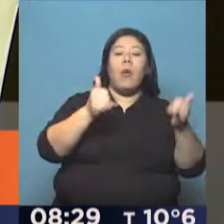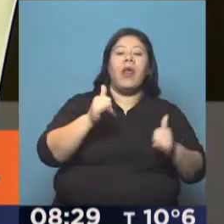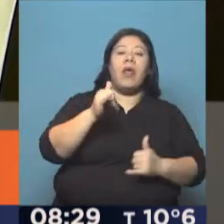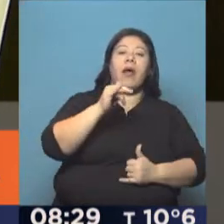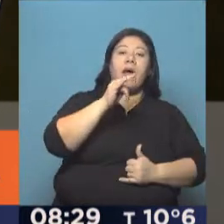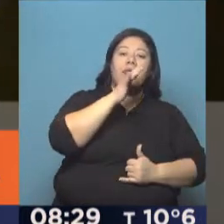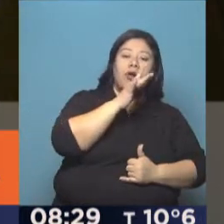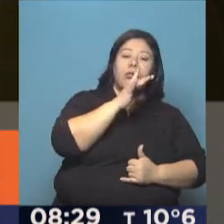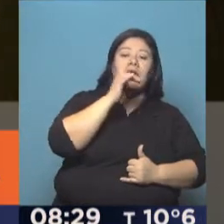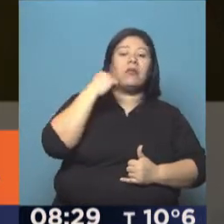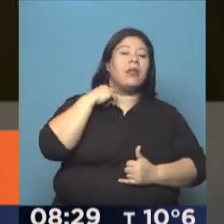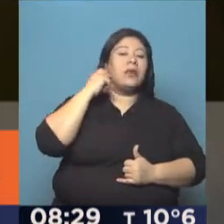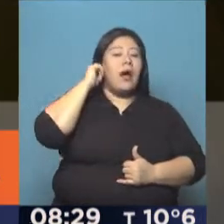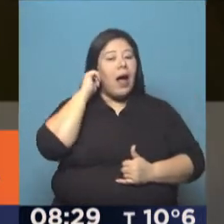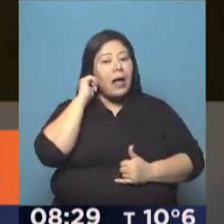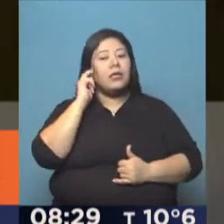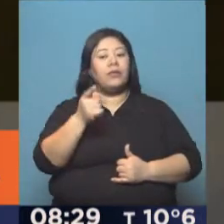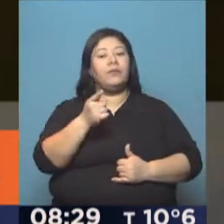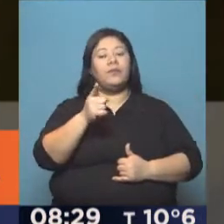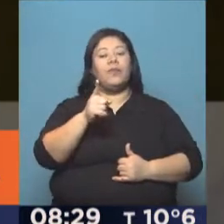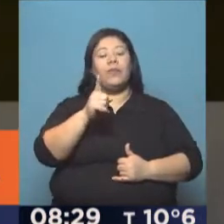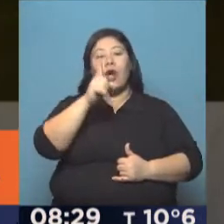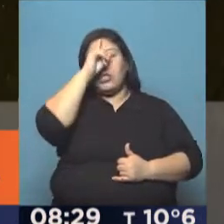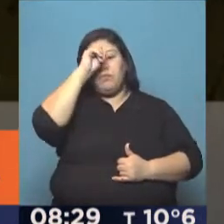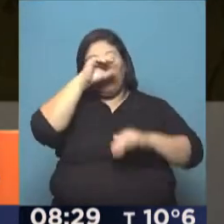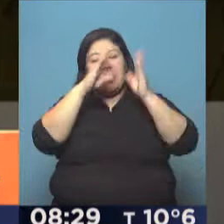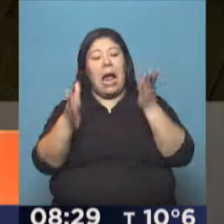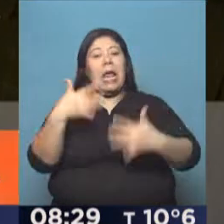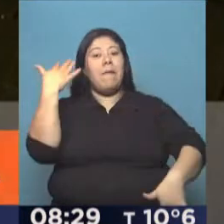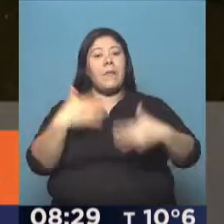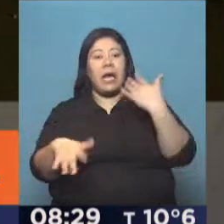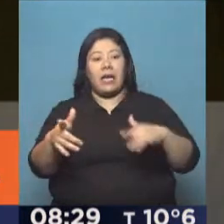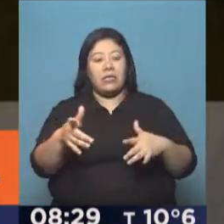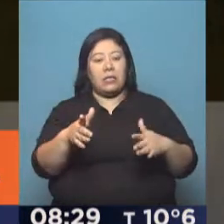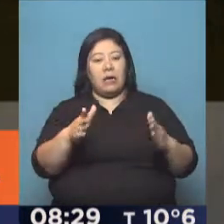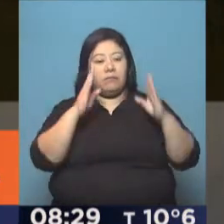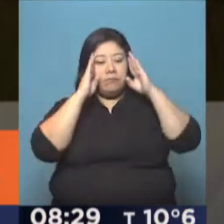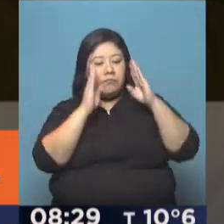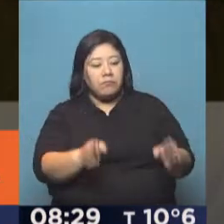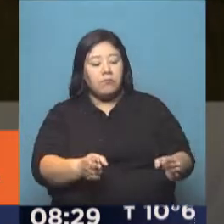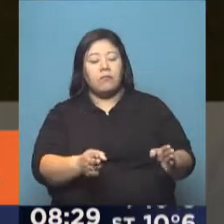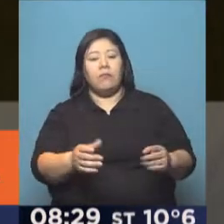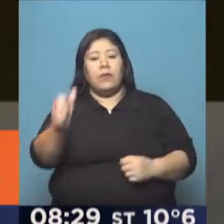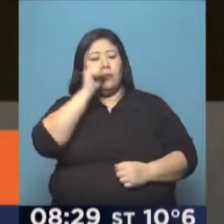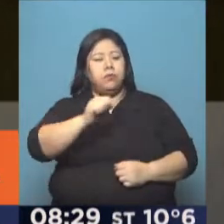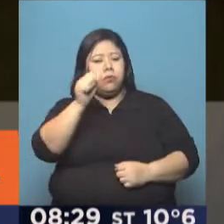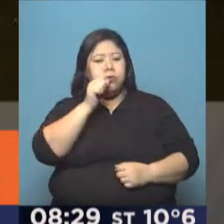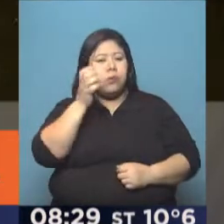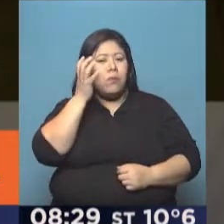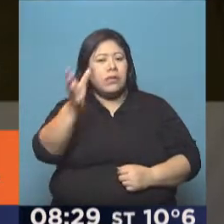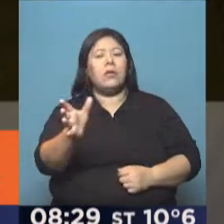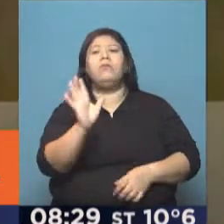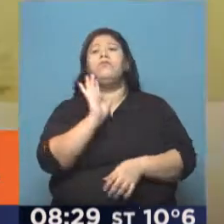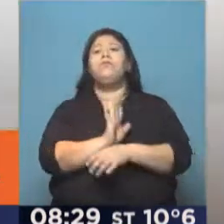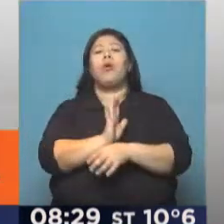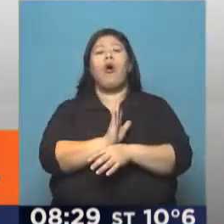emergencia y la verdad que con unas concentraciones que llaman la atención porque parecieran los chicos no